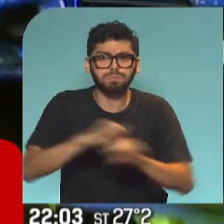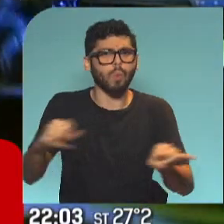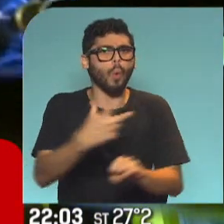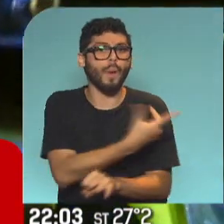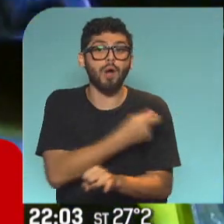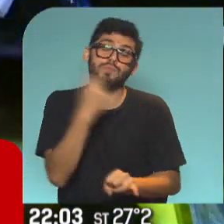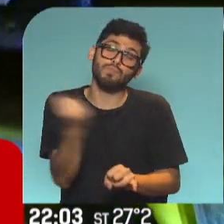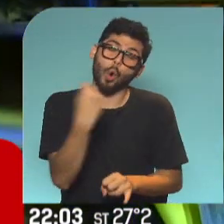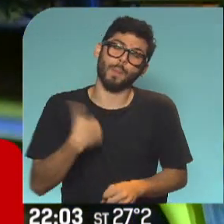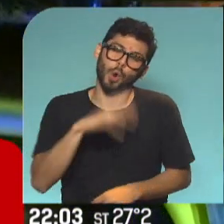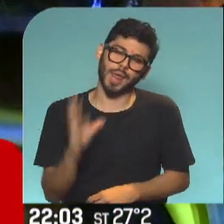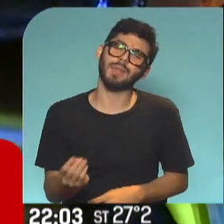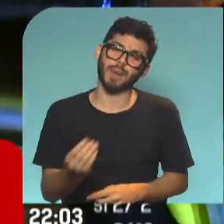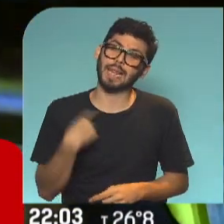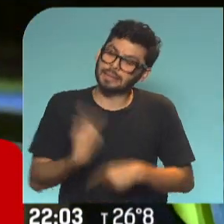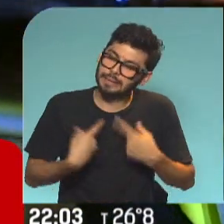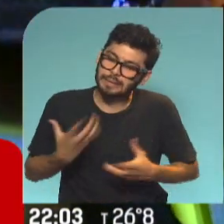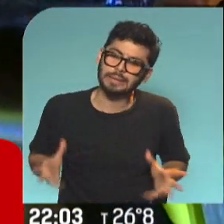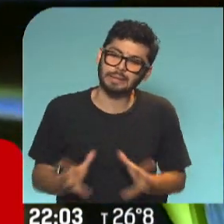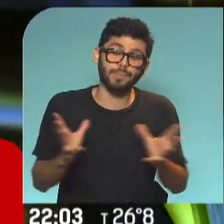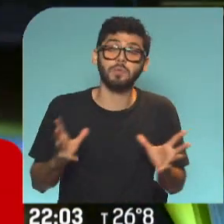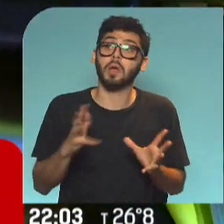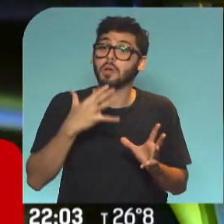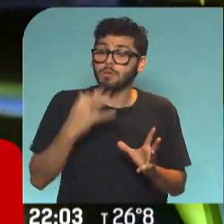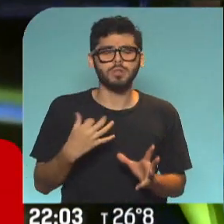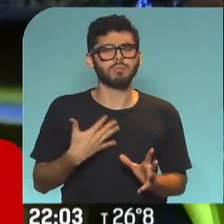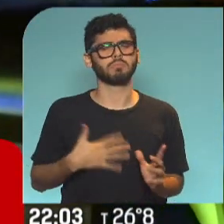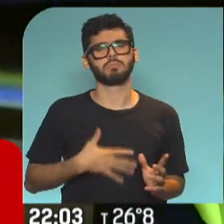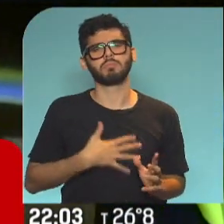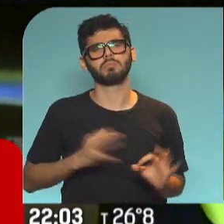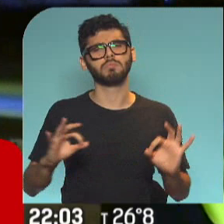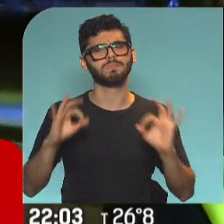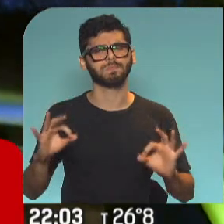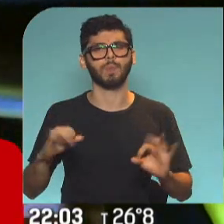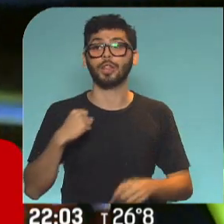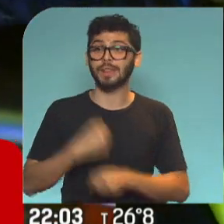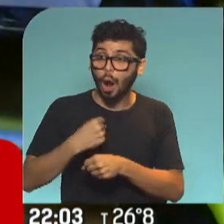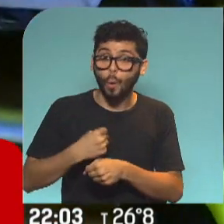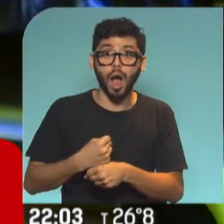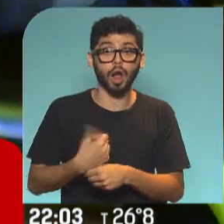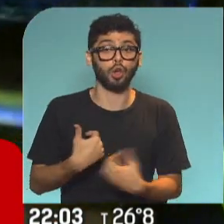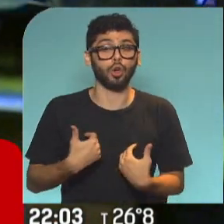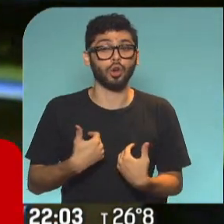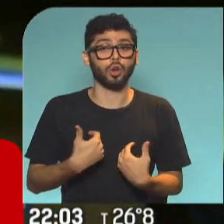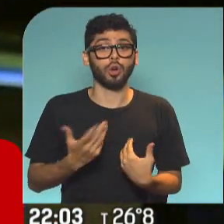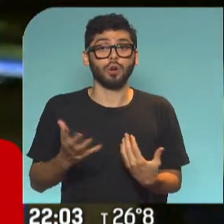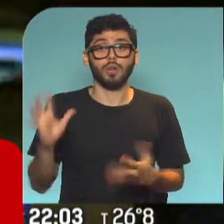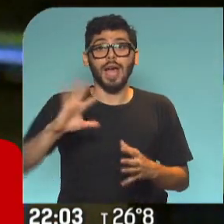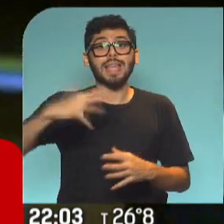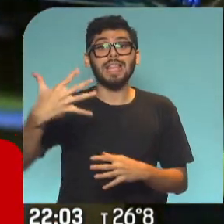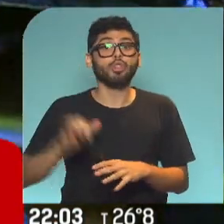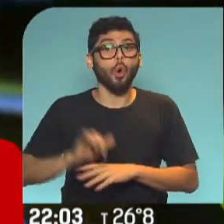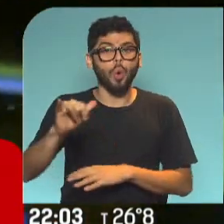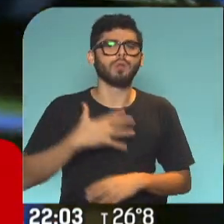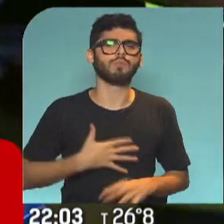para nuestro país. Y nada, estamos muy contentos y muy satisfechos por haber trabajado y por haber podido hacer este quinto vuelo también. ¿Hay